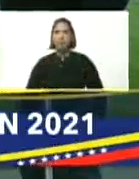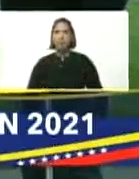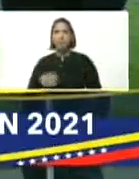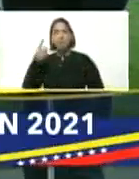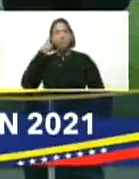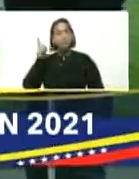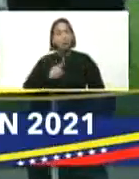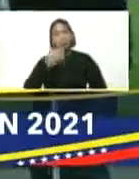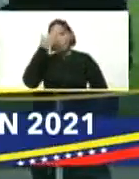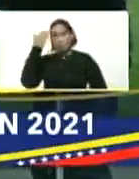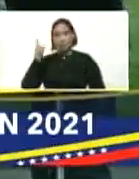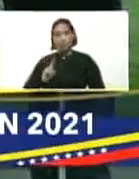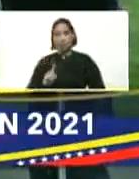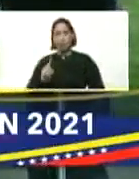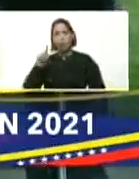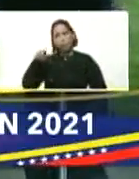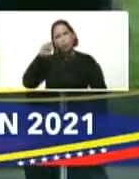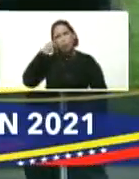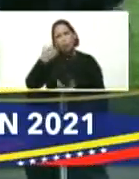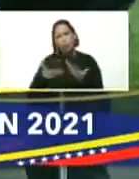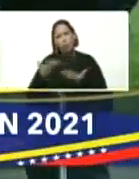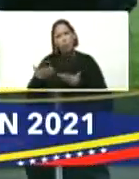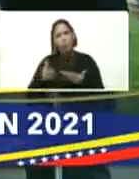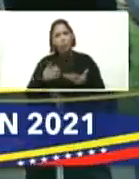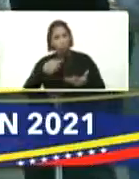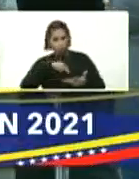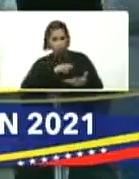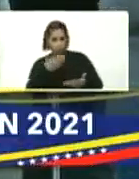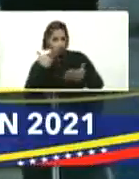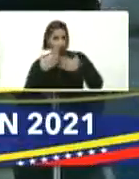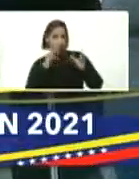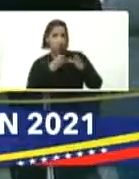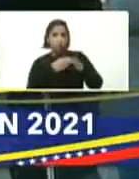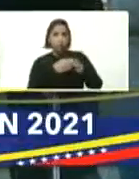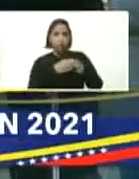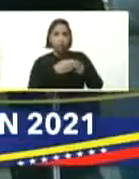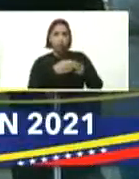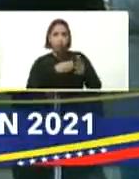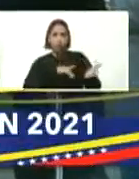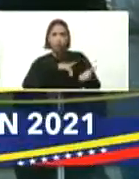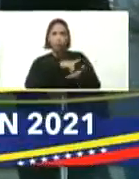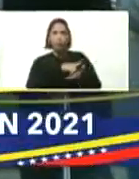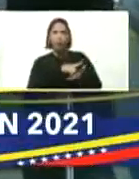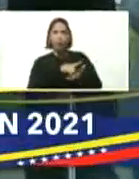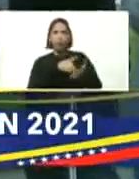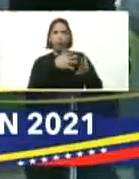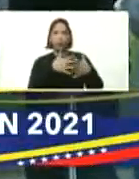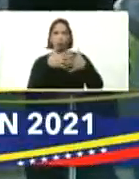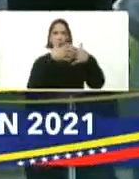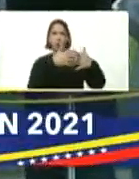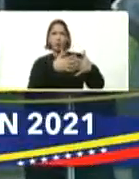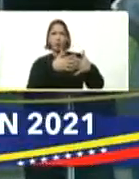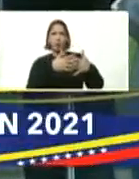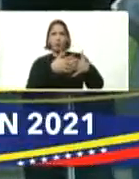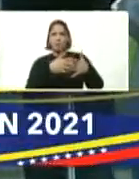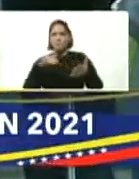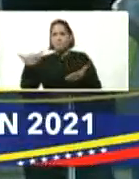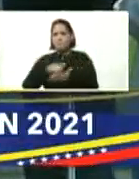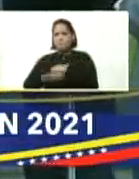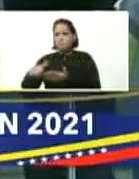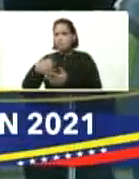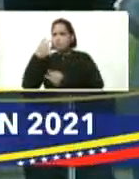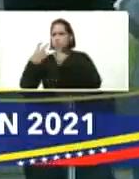Inolvidable, mira. ¿Tú te acuerdas cuando compramos? Cuando éramos del grupo Boston, ajá, íbamos a Estados Unidos. Íbamos a Nueva York,